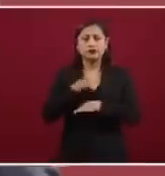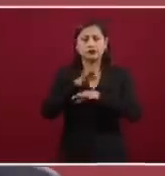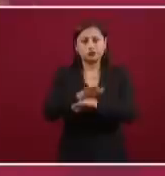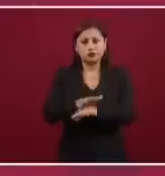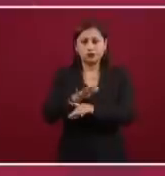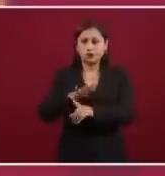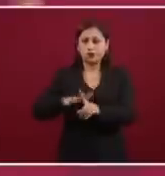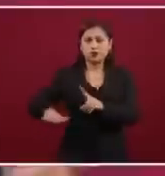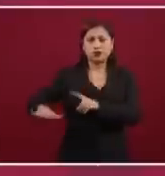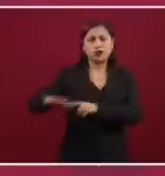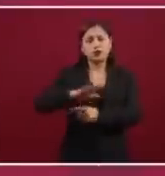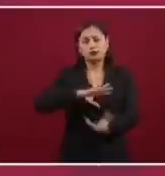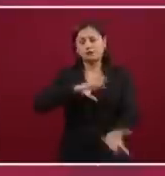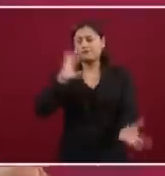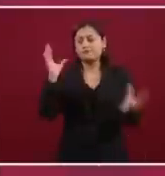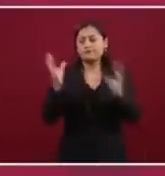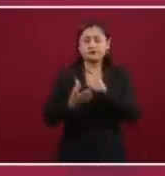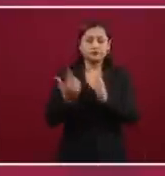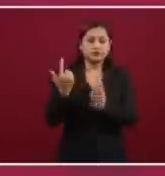agravara la situación